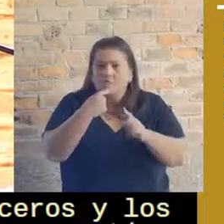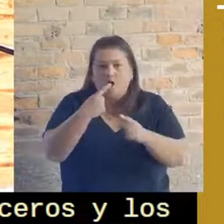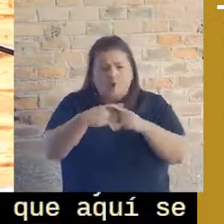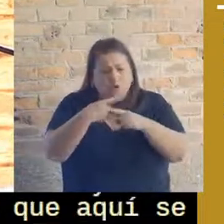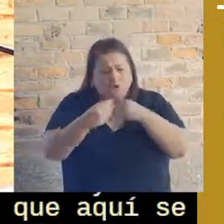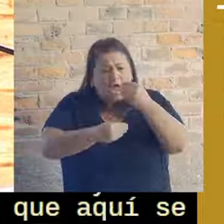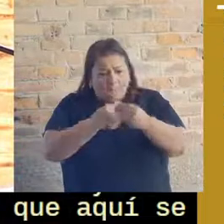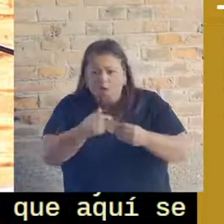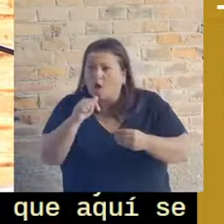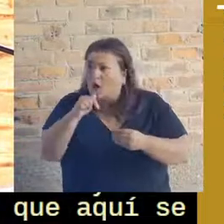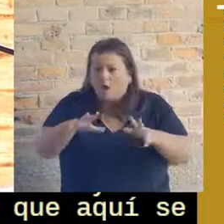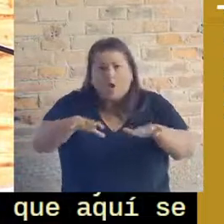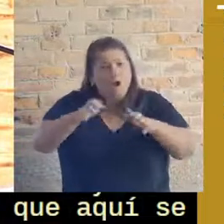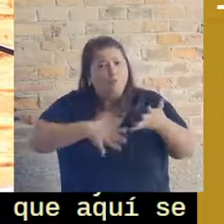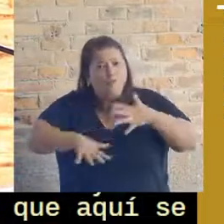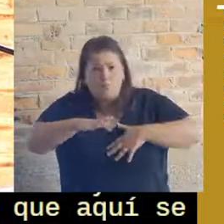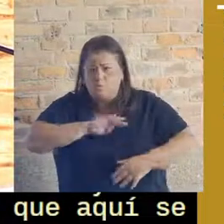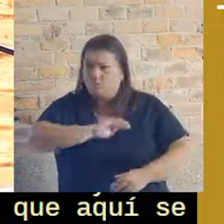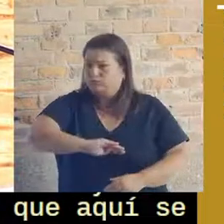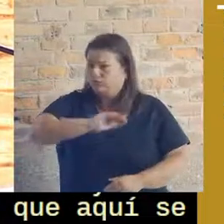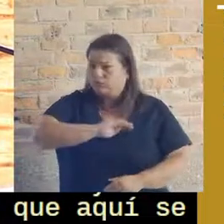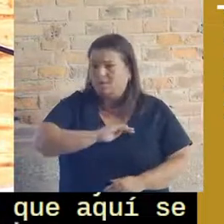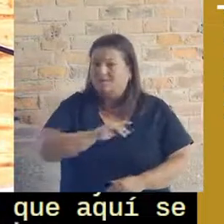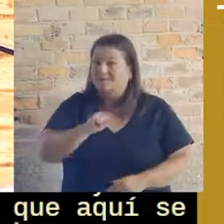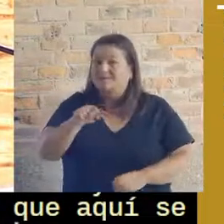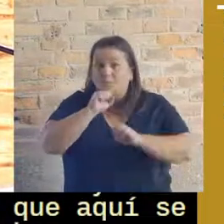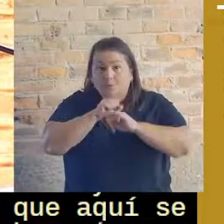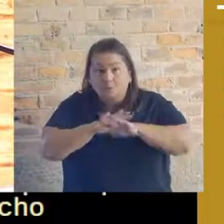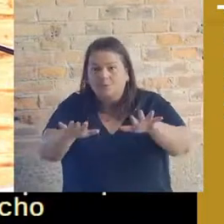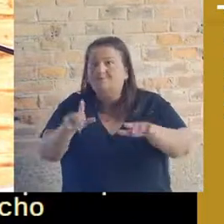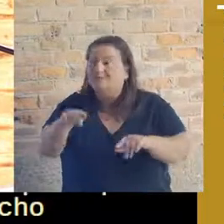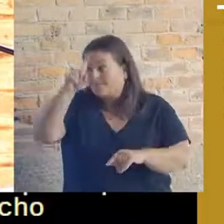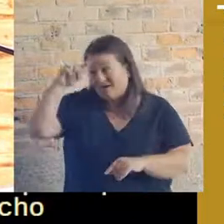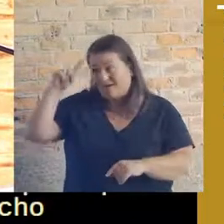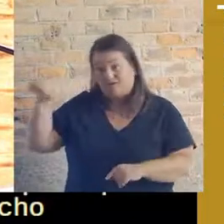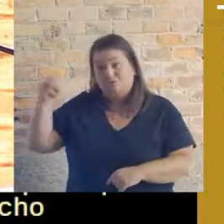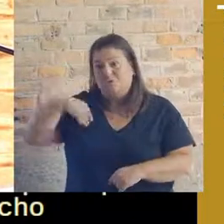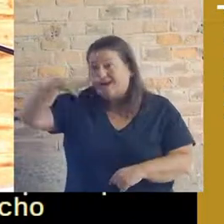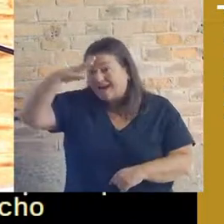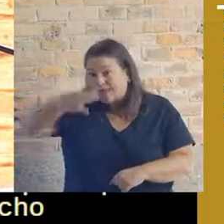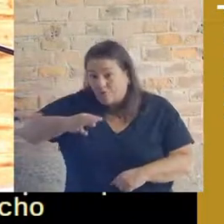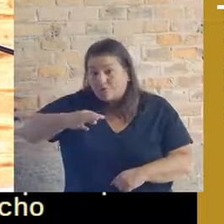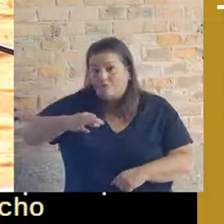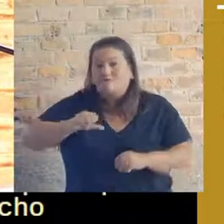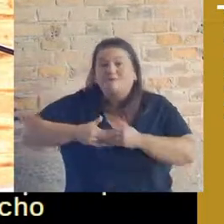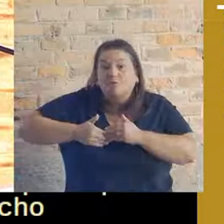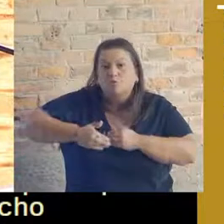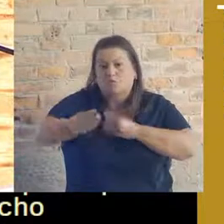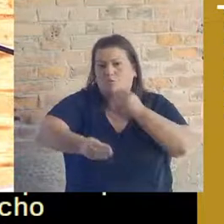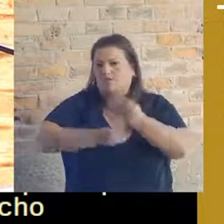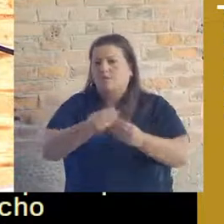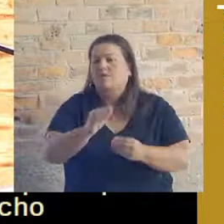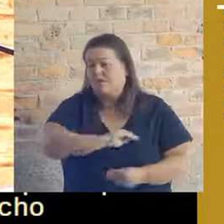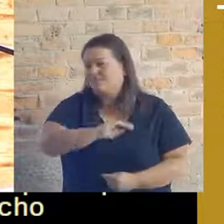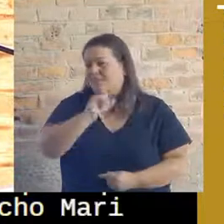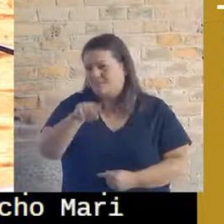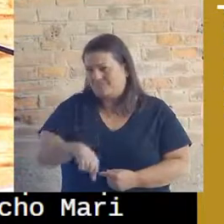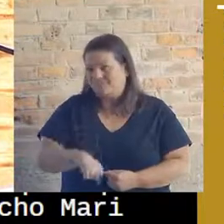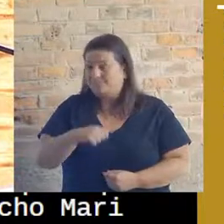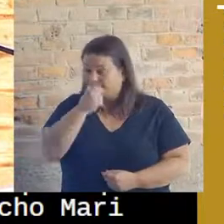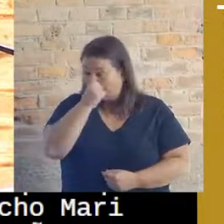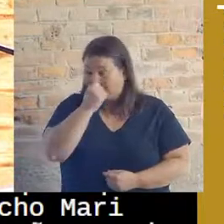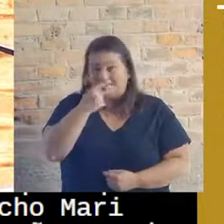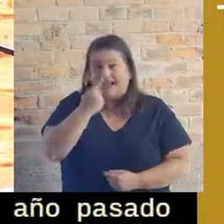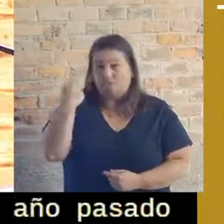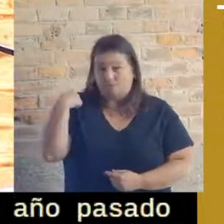ha hecho lo mucho que aquí se ha aprendido y lo mucho ángeles que creo que vamos a hacer en el futuro el año